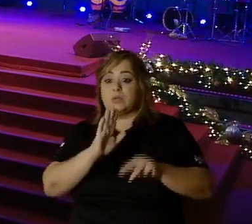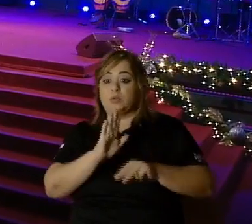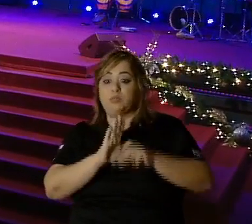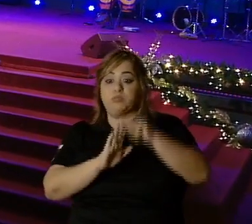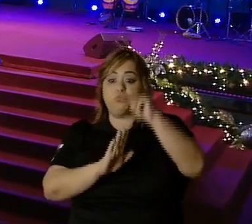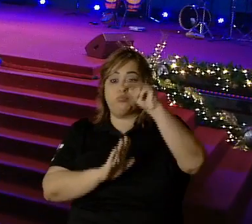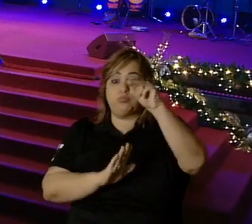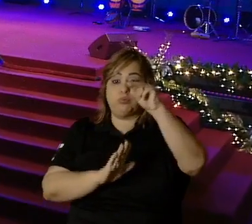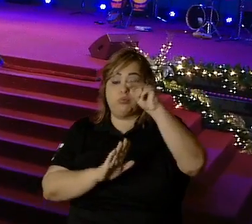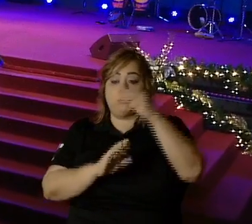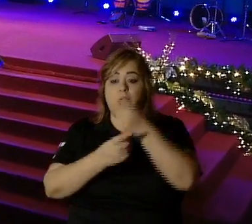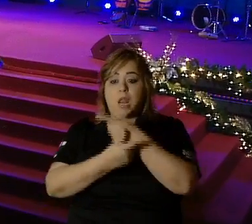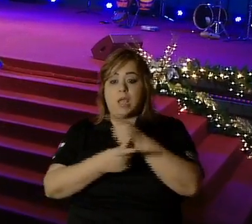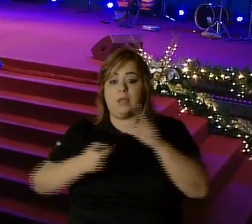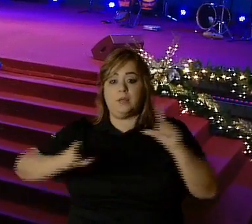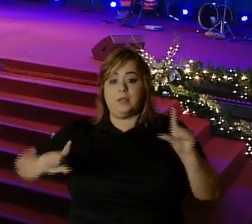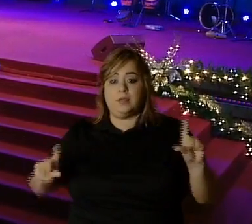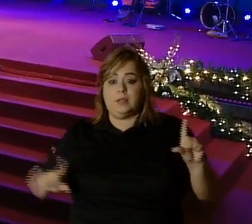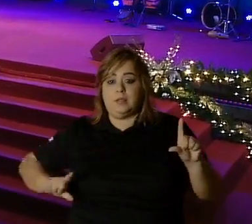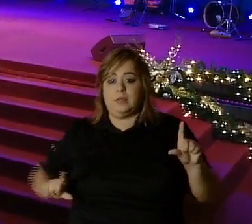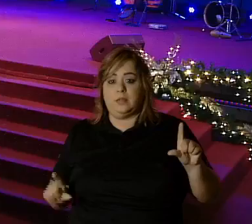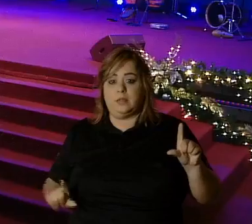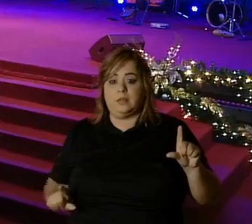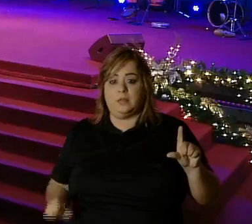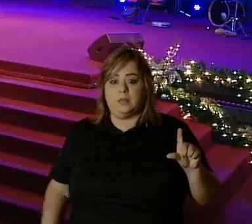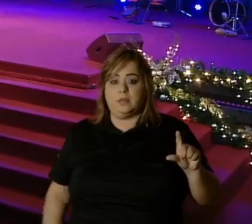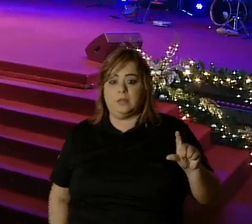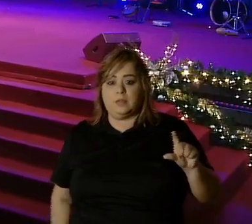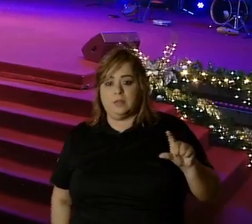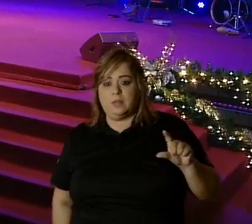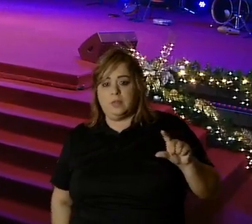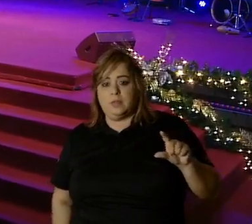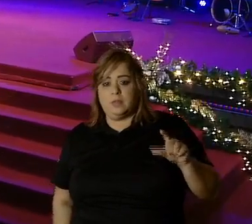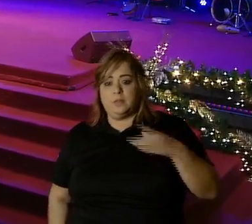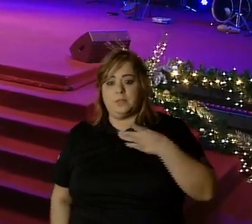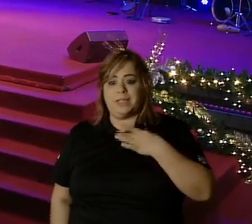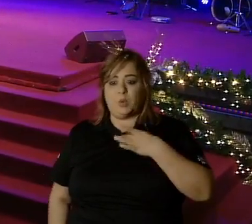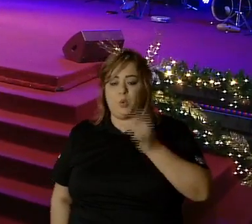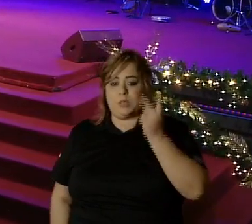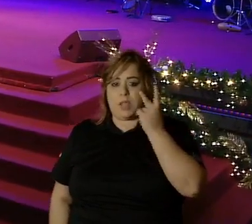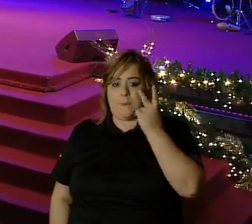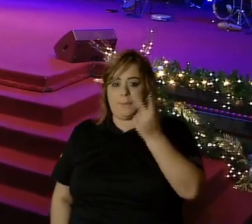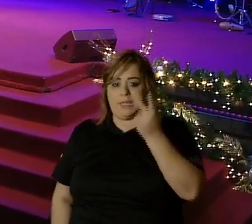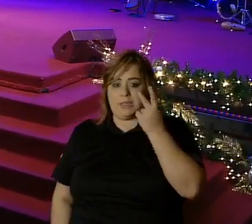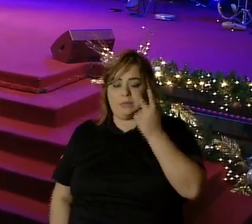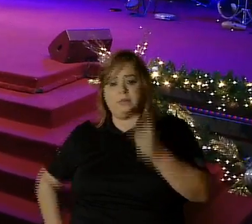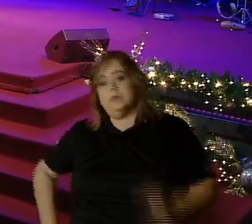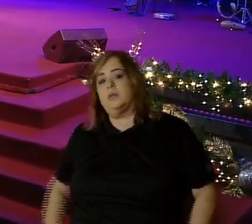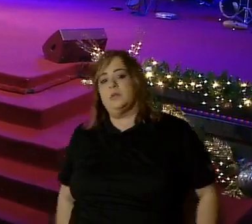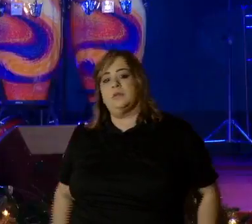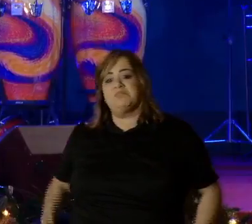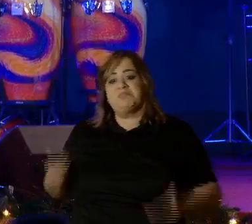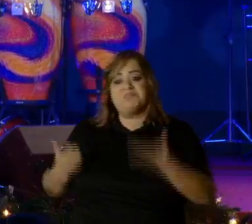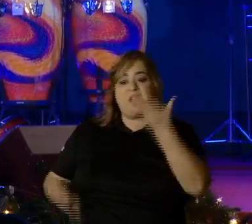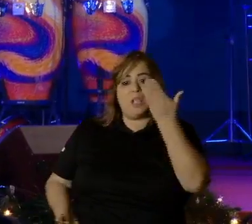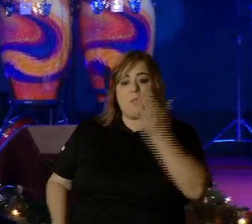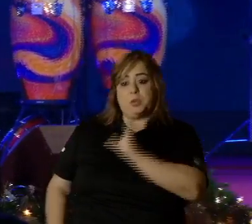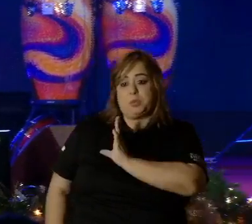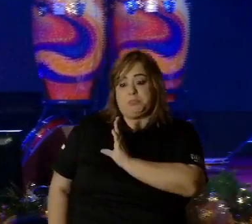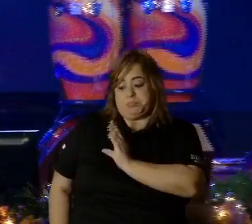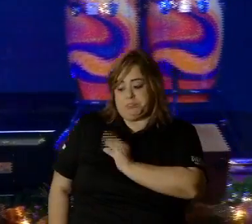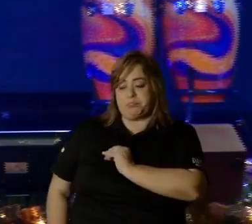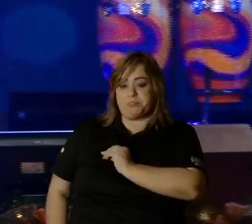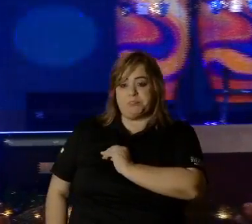libertad. Milly, me gozo verte, mi amor, tu esposo bello. Y si tú no estabas apagadito, reconcíliate.